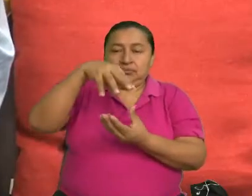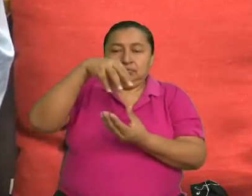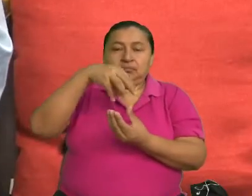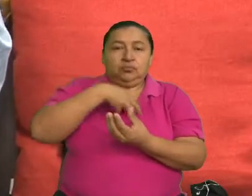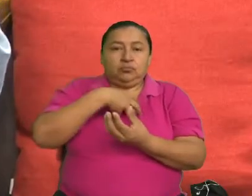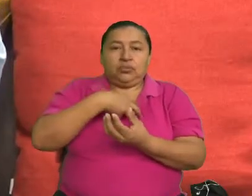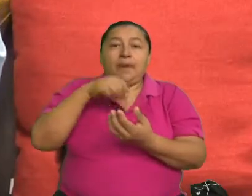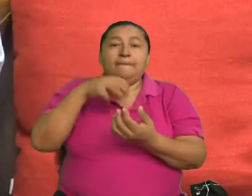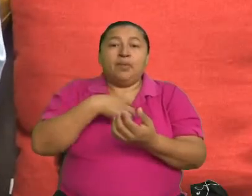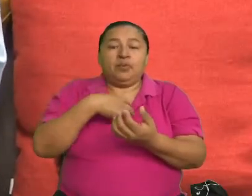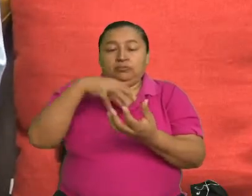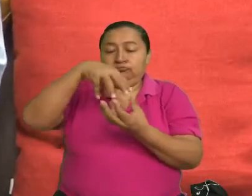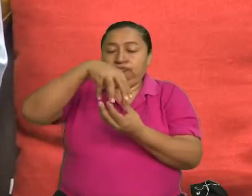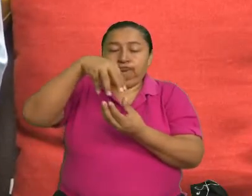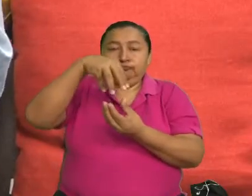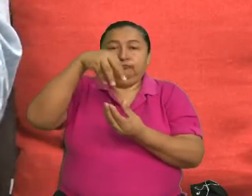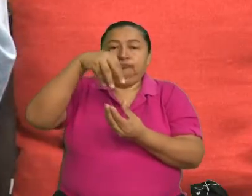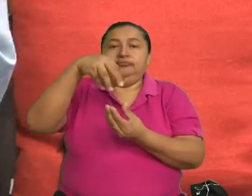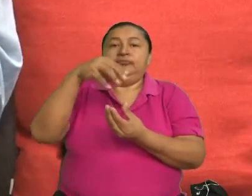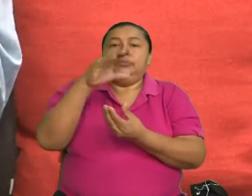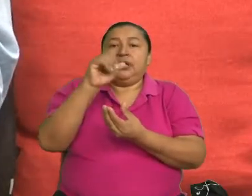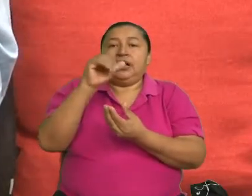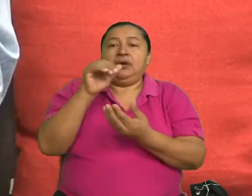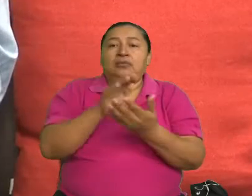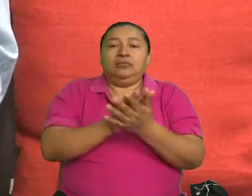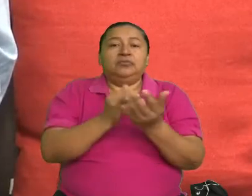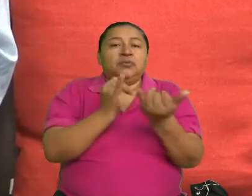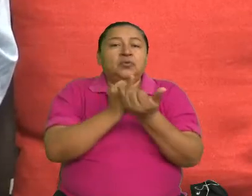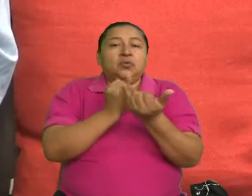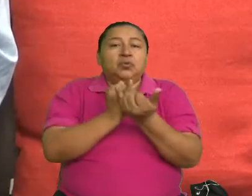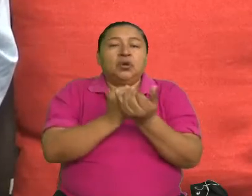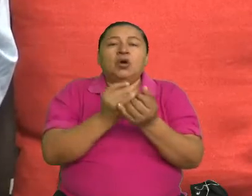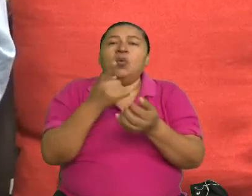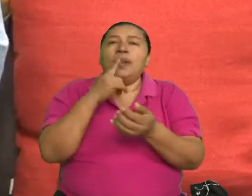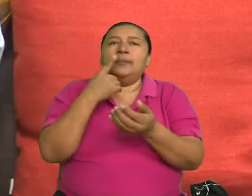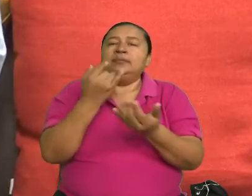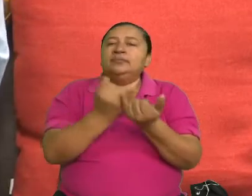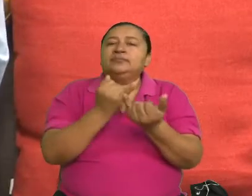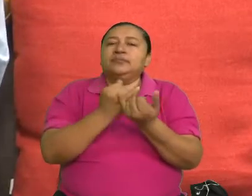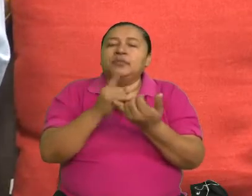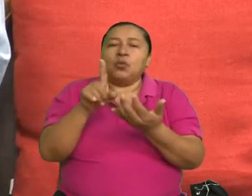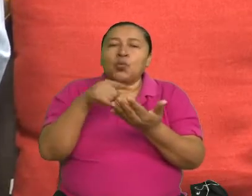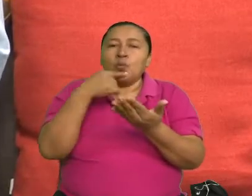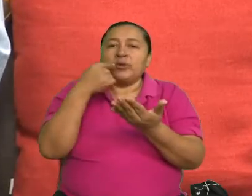caciques. La mazorca de cacao es una cajeta en forma